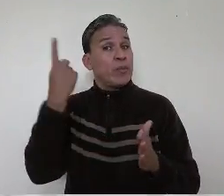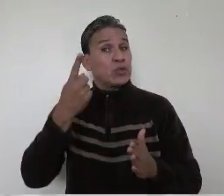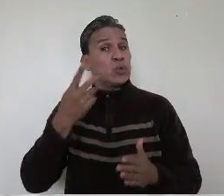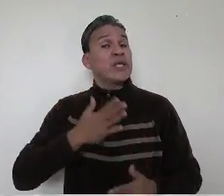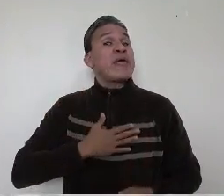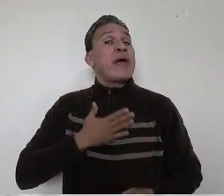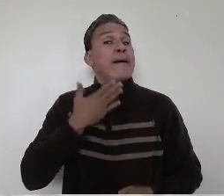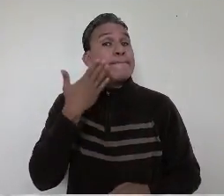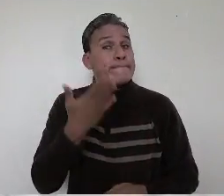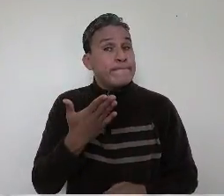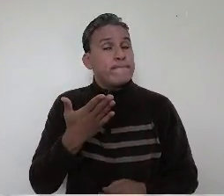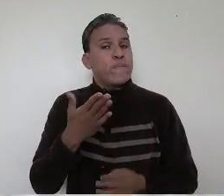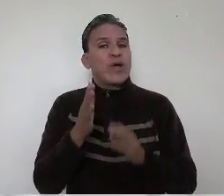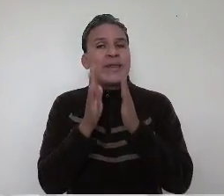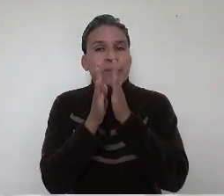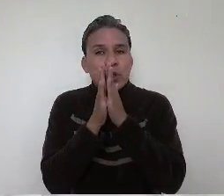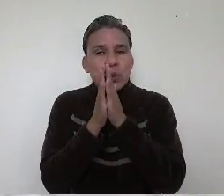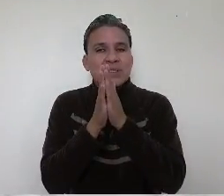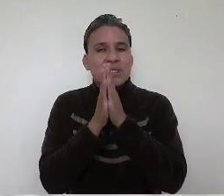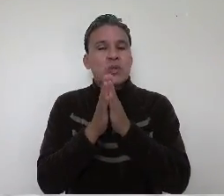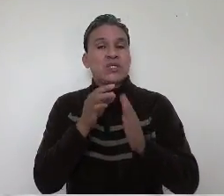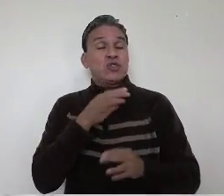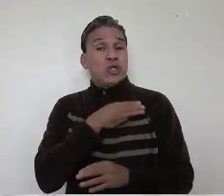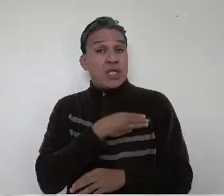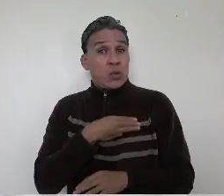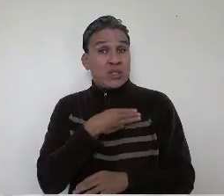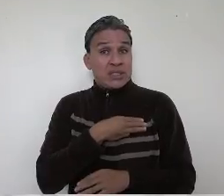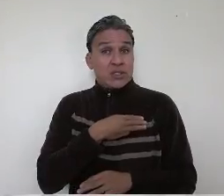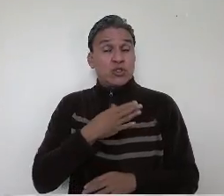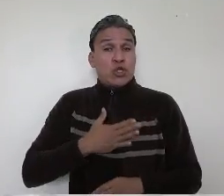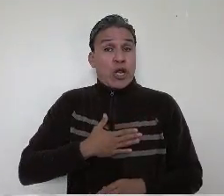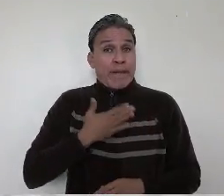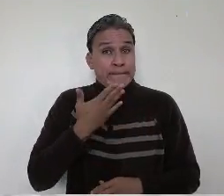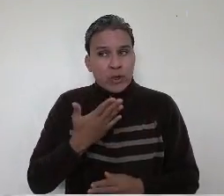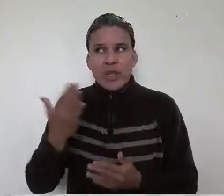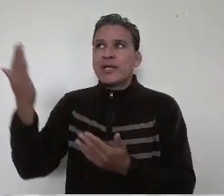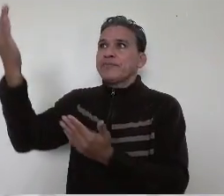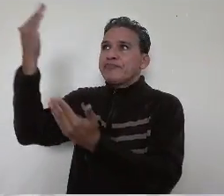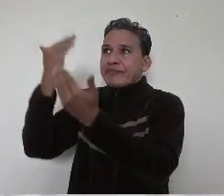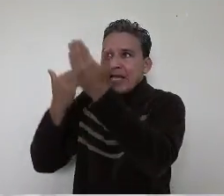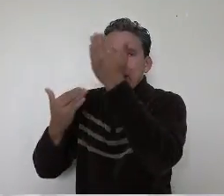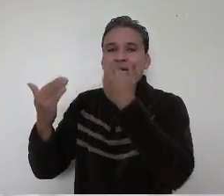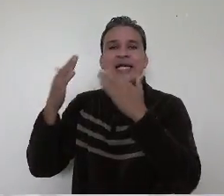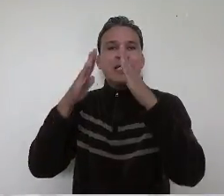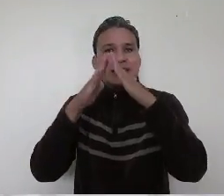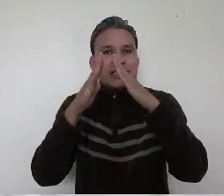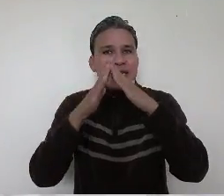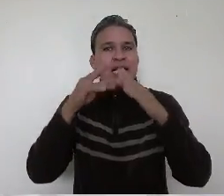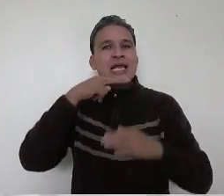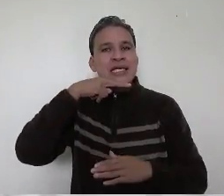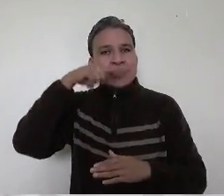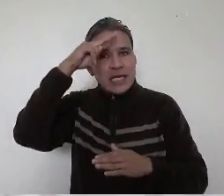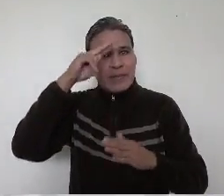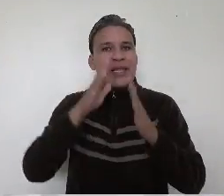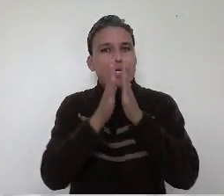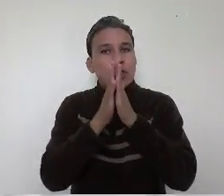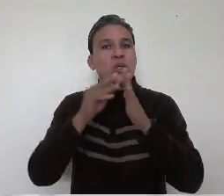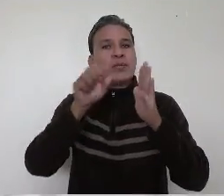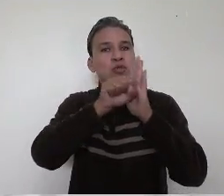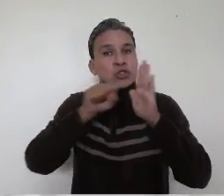a través de nuestra misión, poder regresar a la casa del Padre, roguemos al Señor.